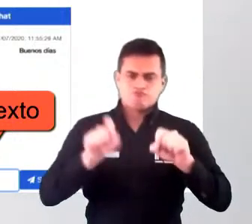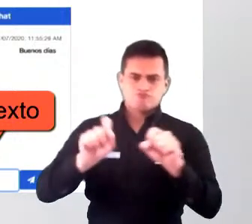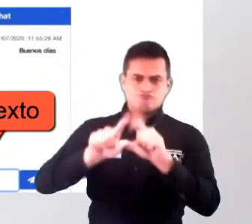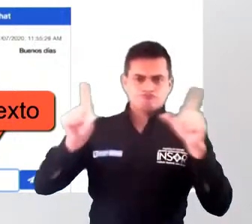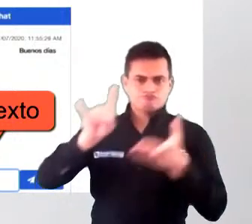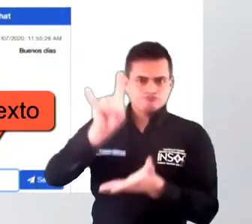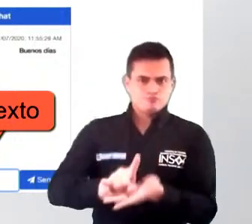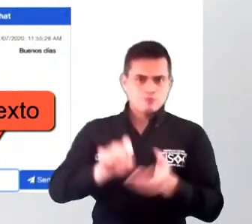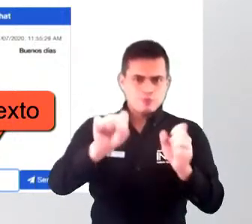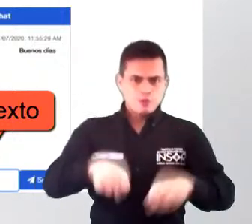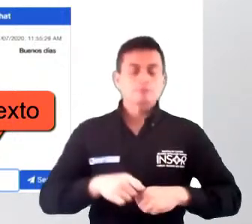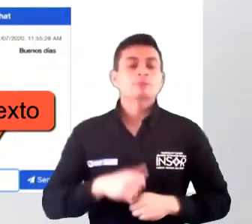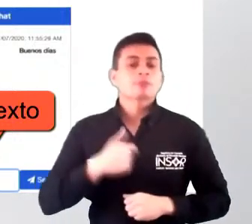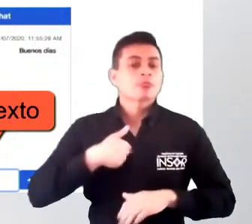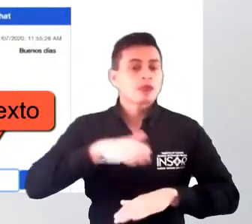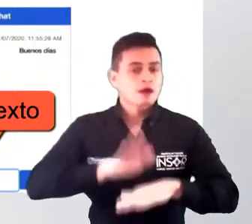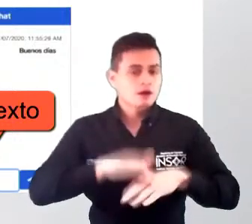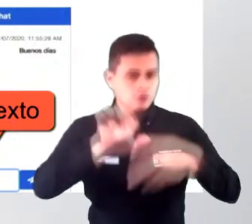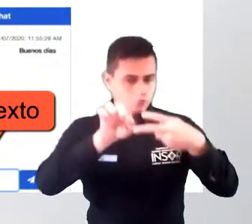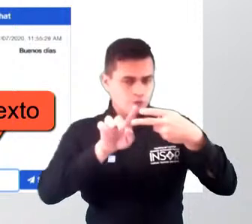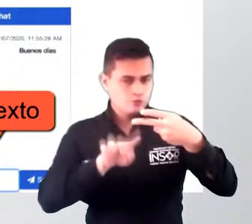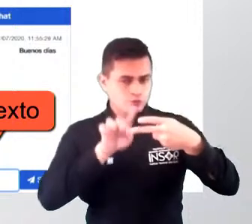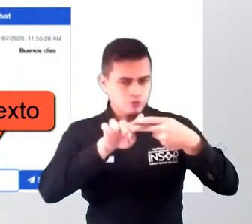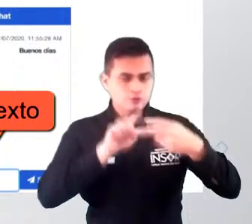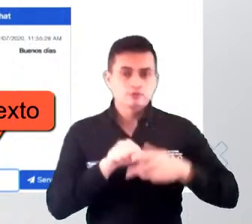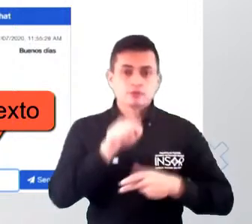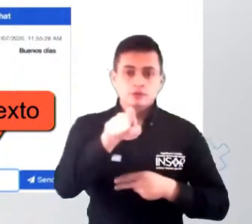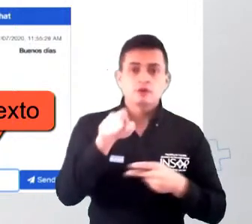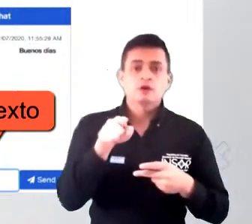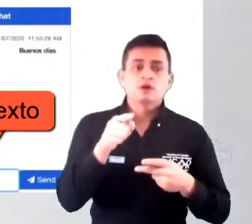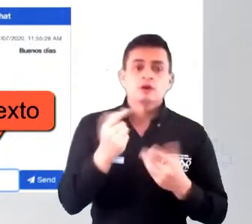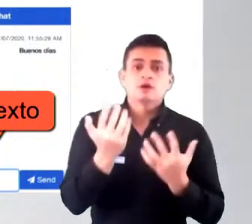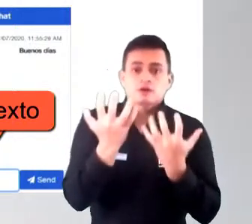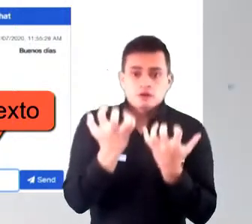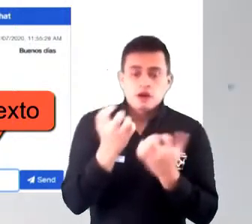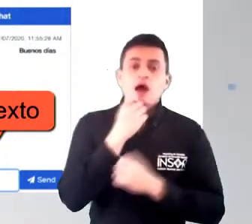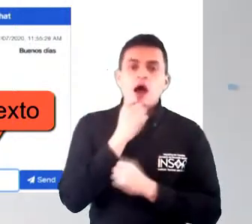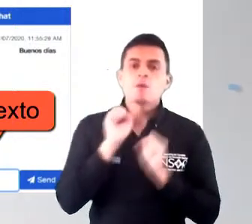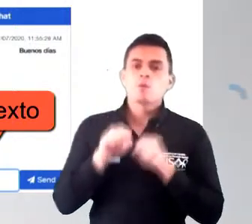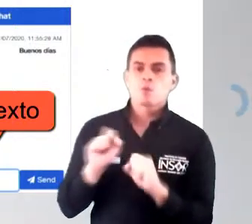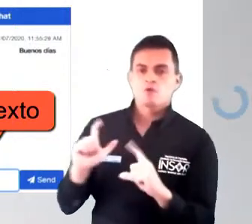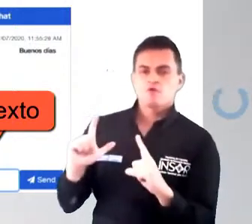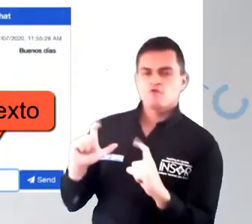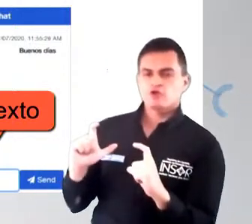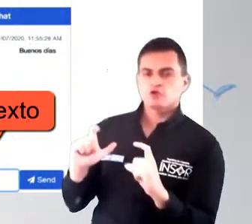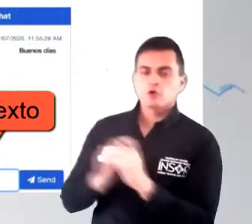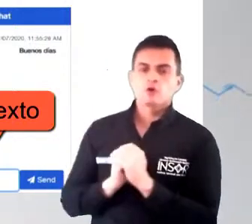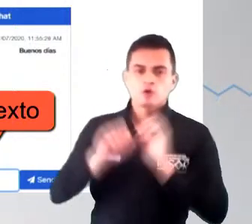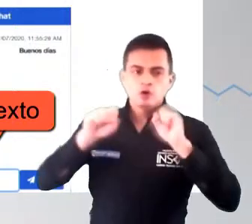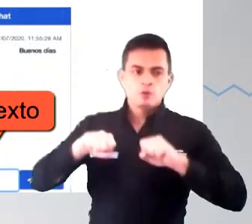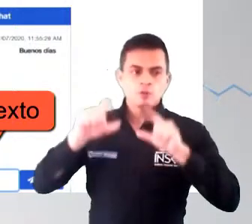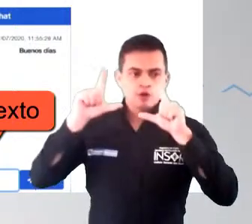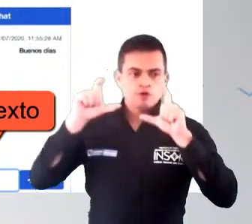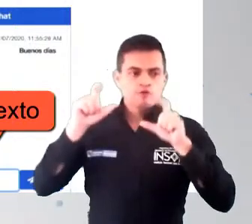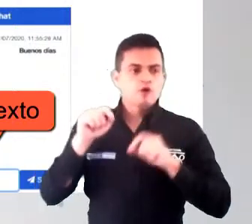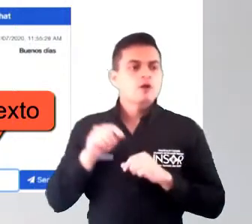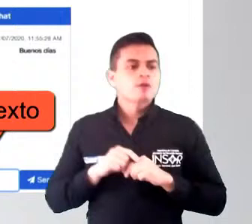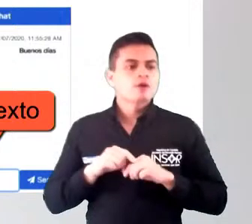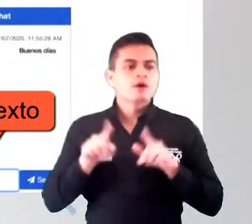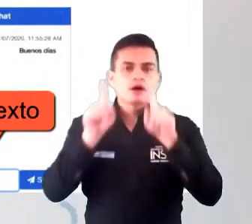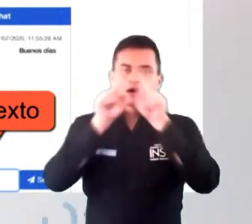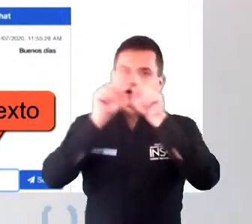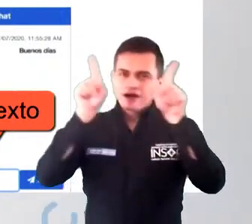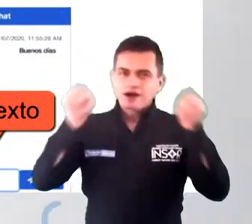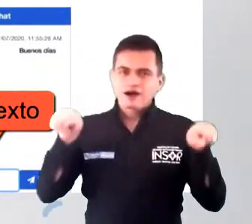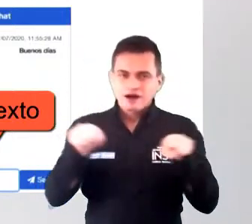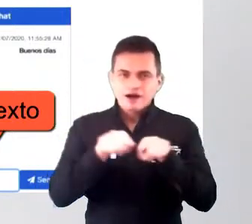hagamos dos cosas. Por un lado, el que quiera tómele una fotico a este slide para que no se le pierdan